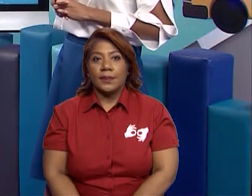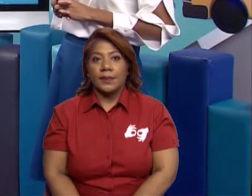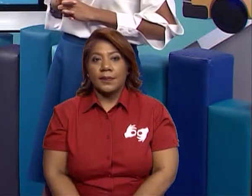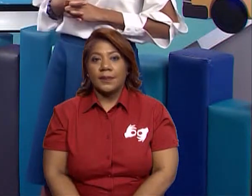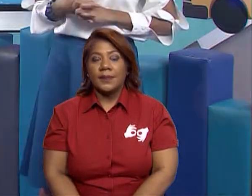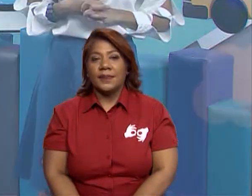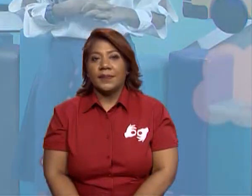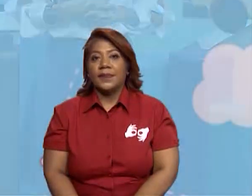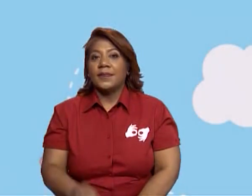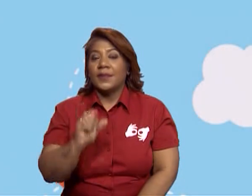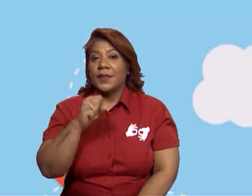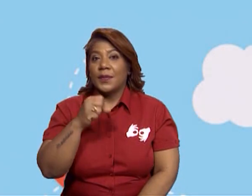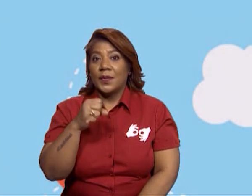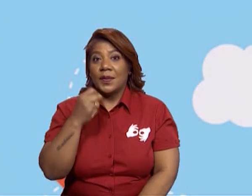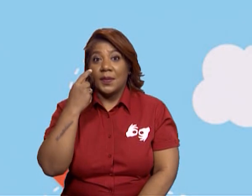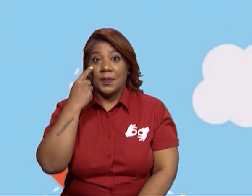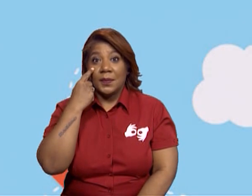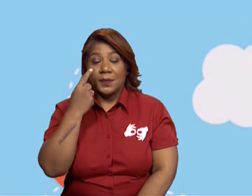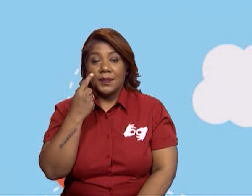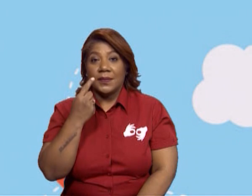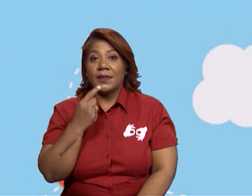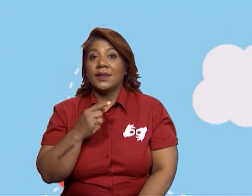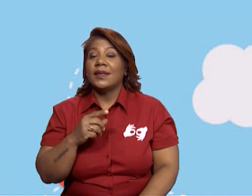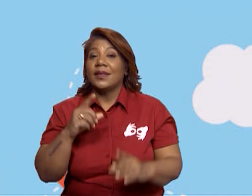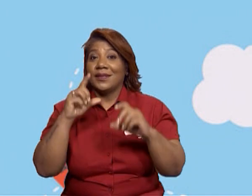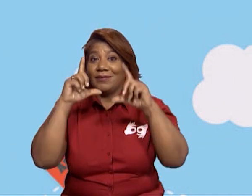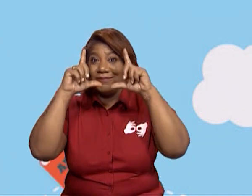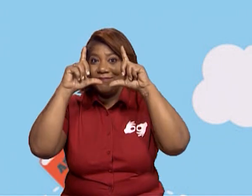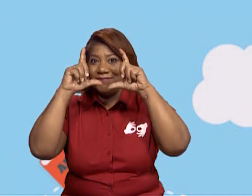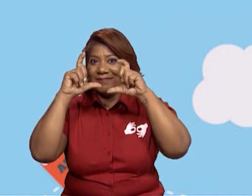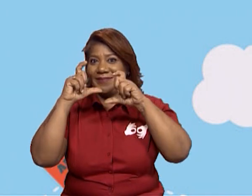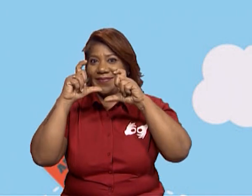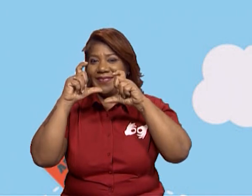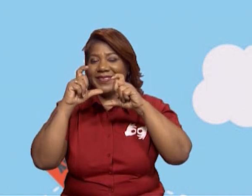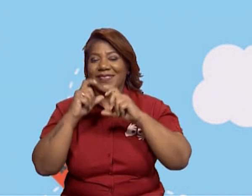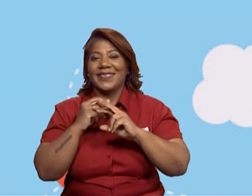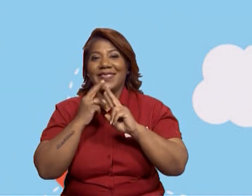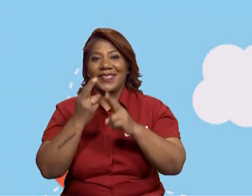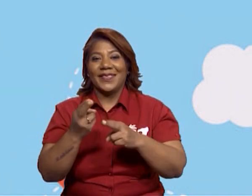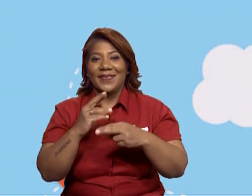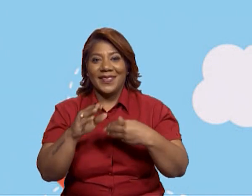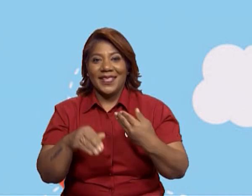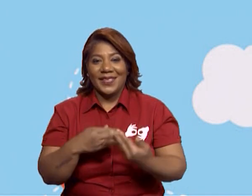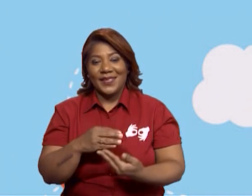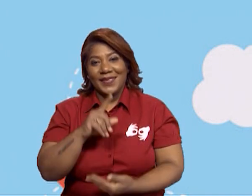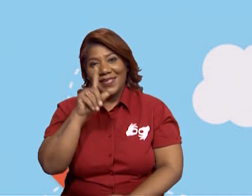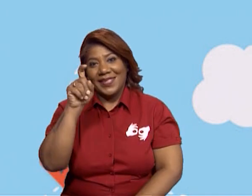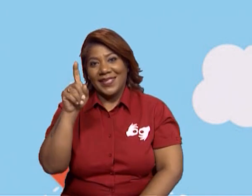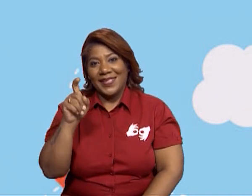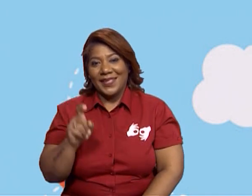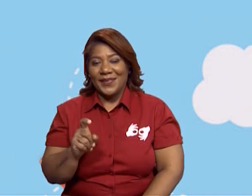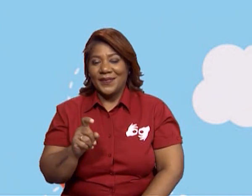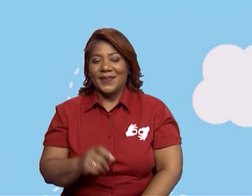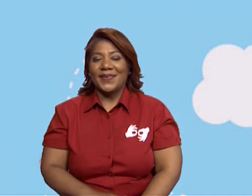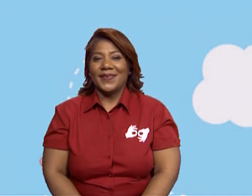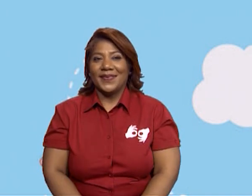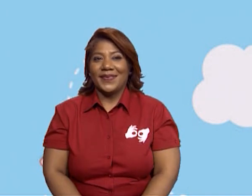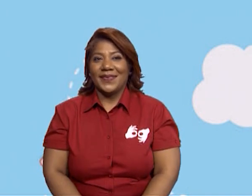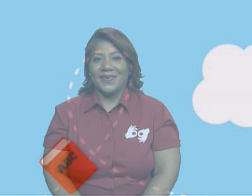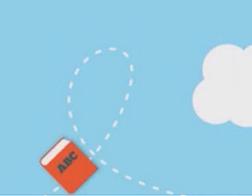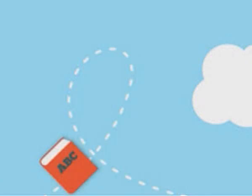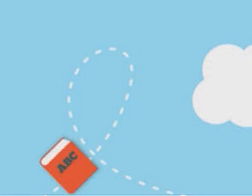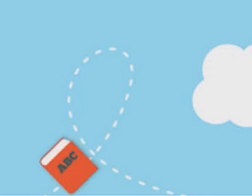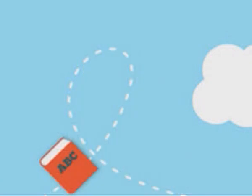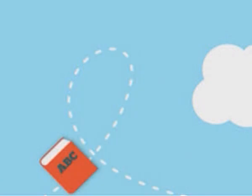podemos nosotros responder. Haces tu captura de pantalla, responde a las preguntas que tenemos allí en base al experimento